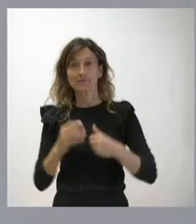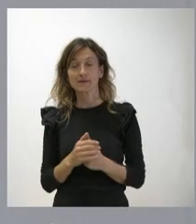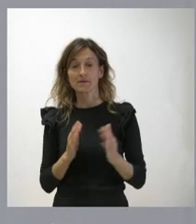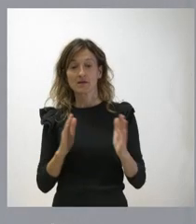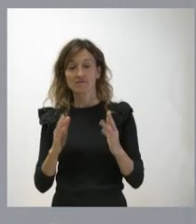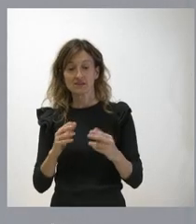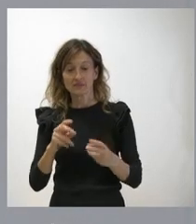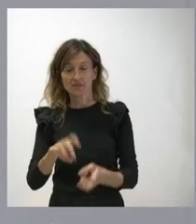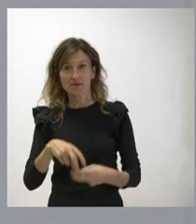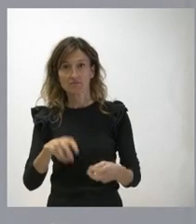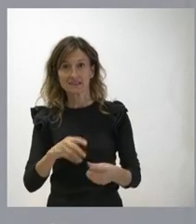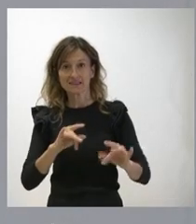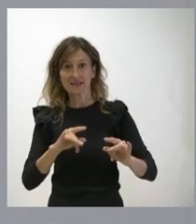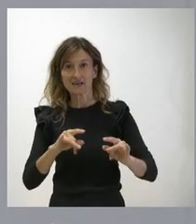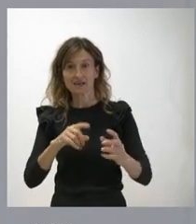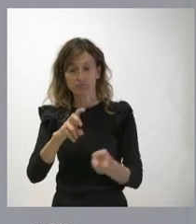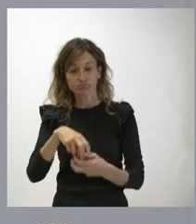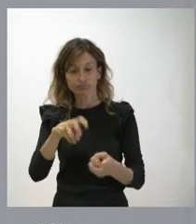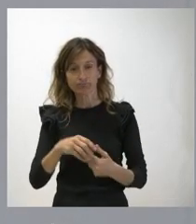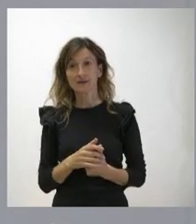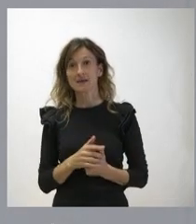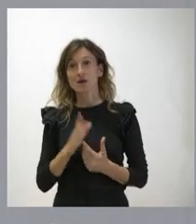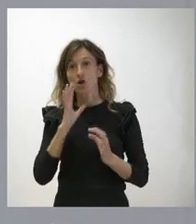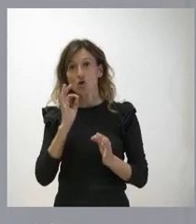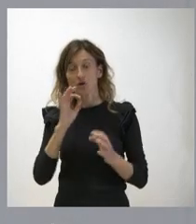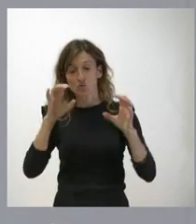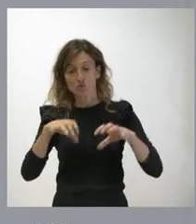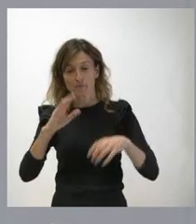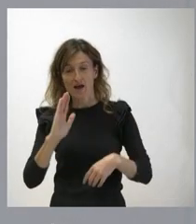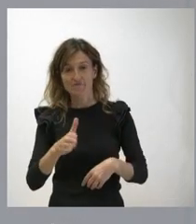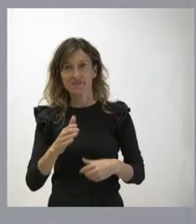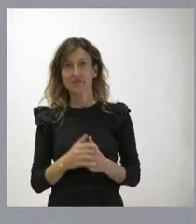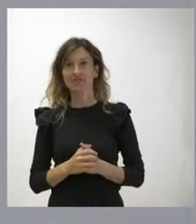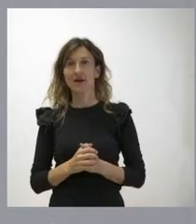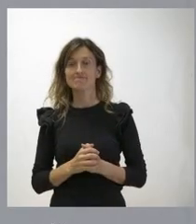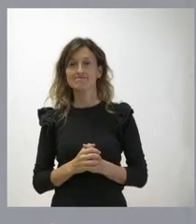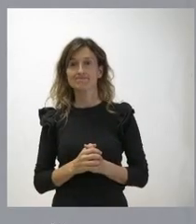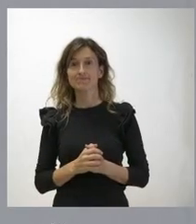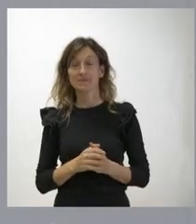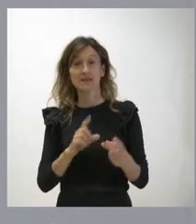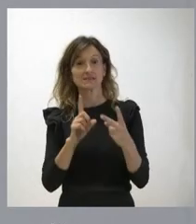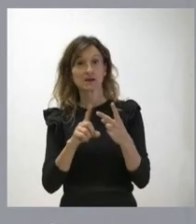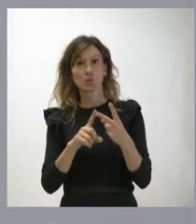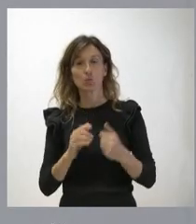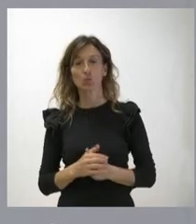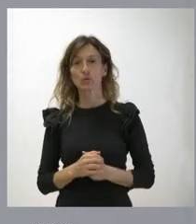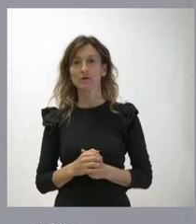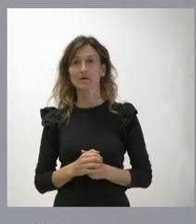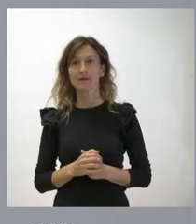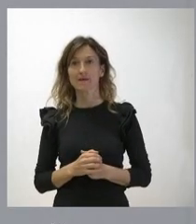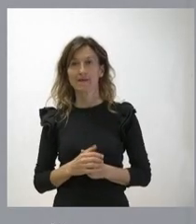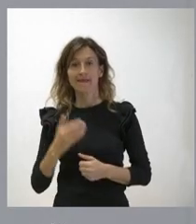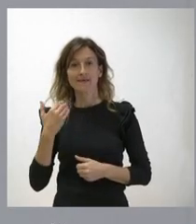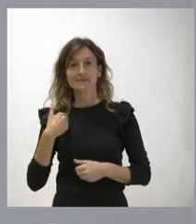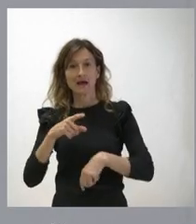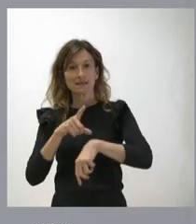Urbanización y de movimiento de tierras pues lógicamente la lluvia ha afecta una forma más intensa Y en segundo lugar lleva aparejado algún